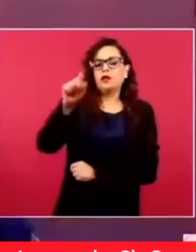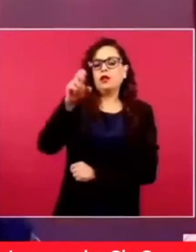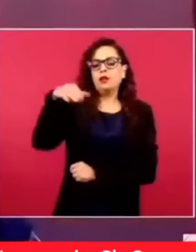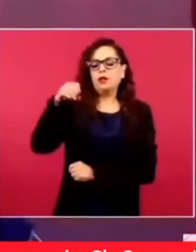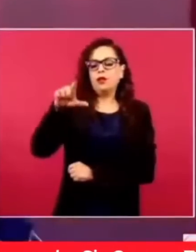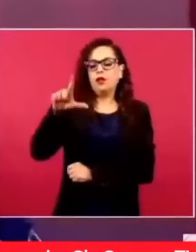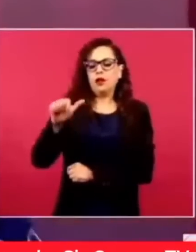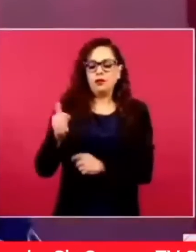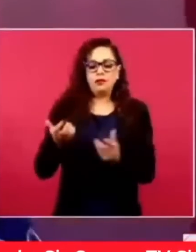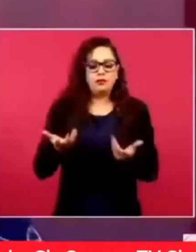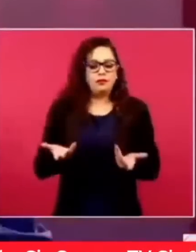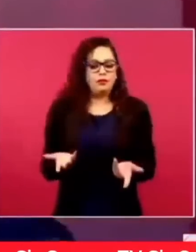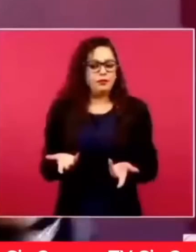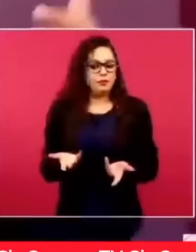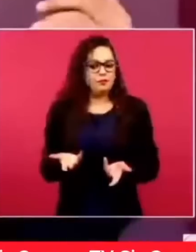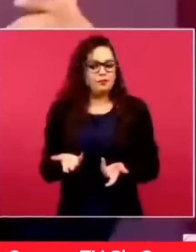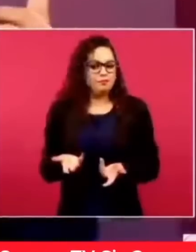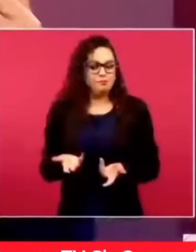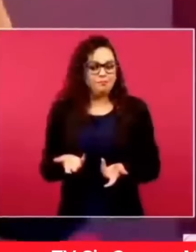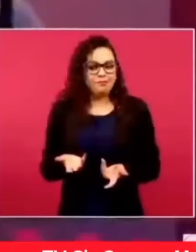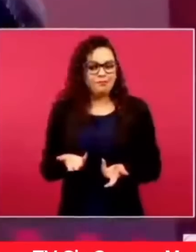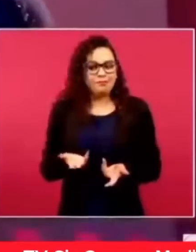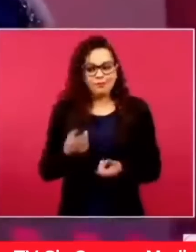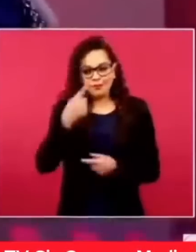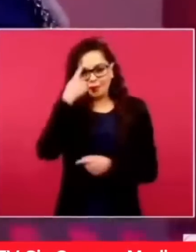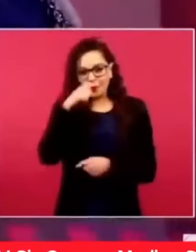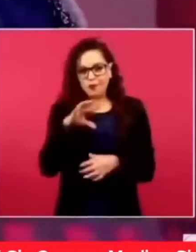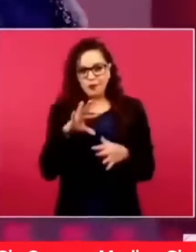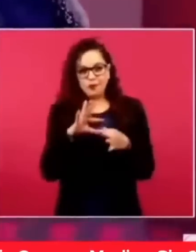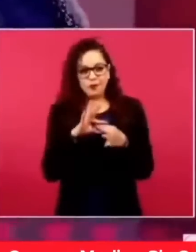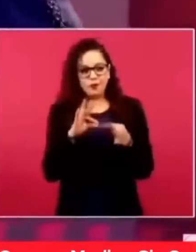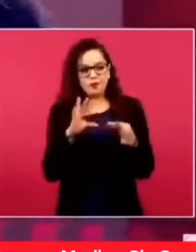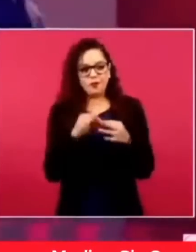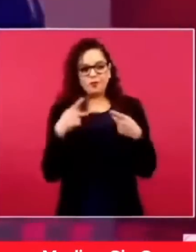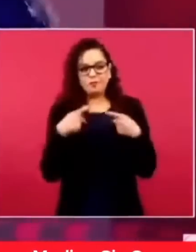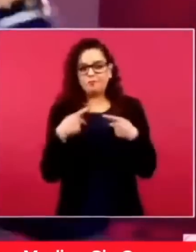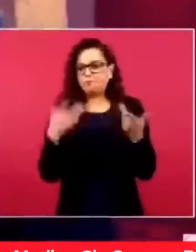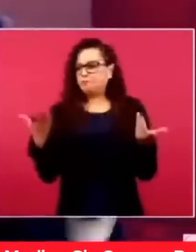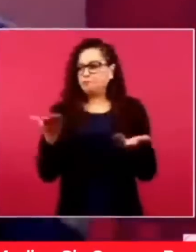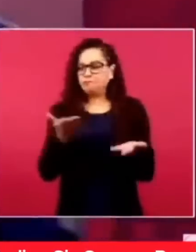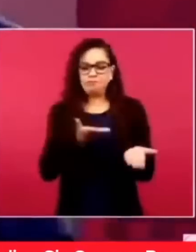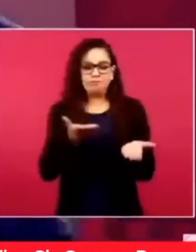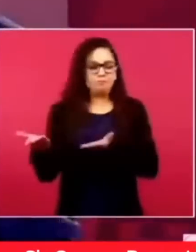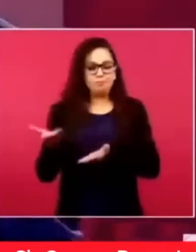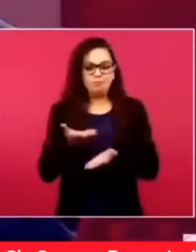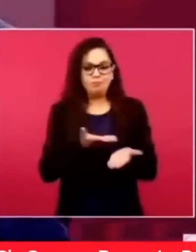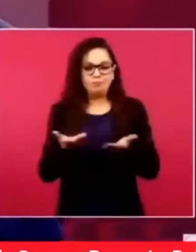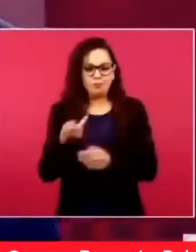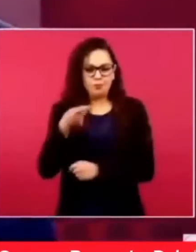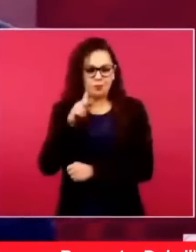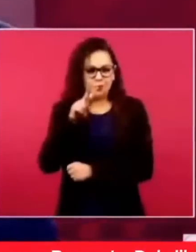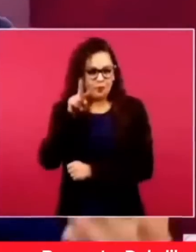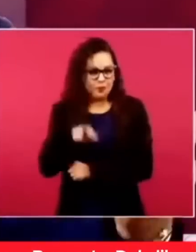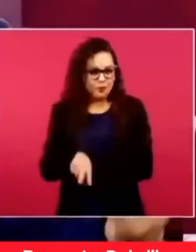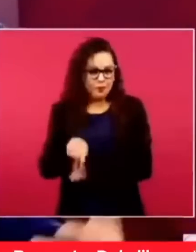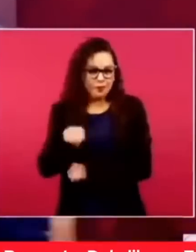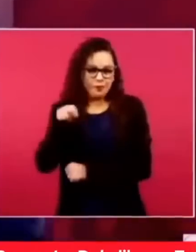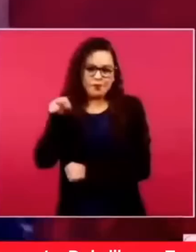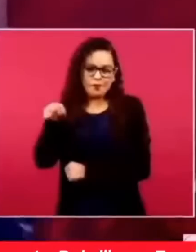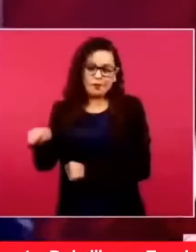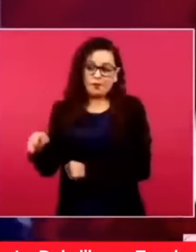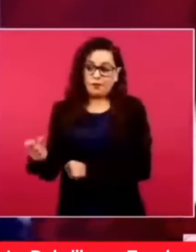Y engañó, bueno, no solo